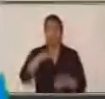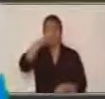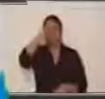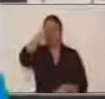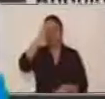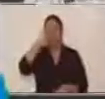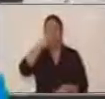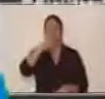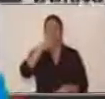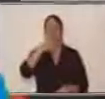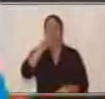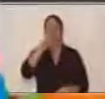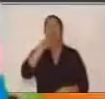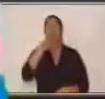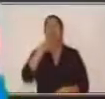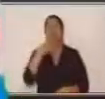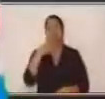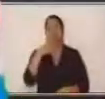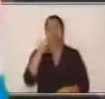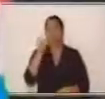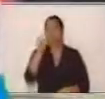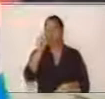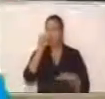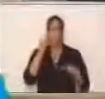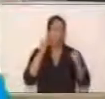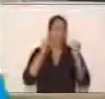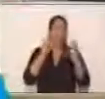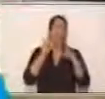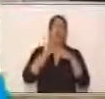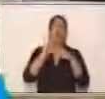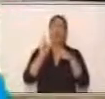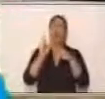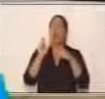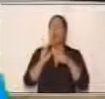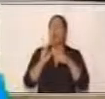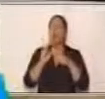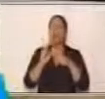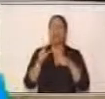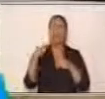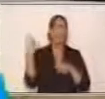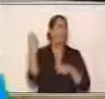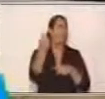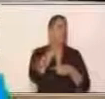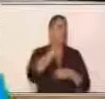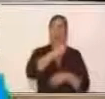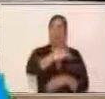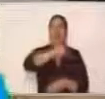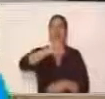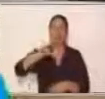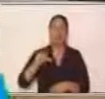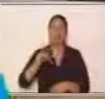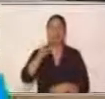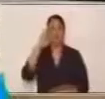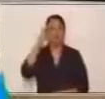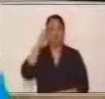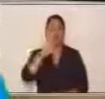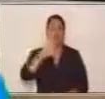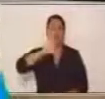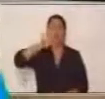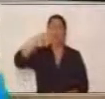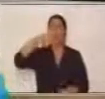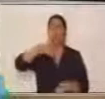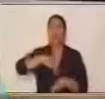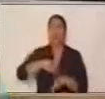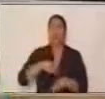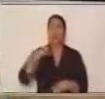identificar ángulos en los objetos que tenemos a nuestro alrededor. Recordemos, el 5 de junio se celebra